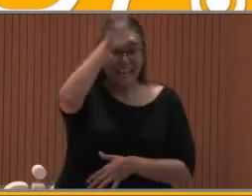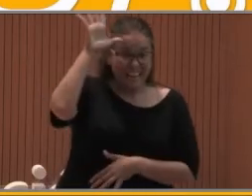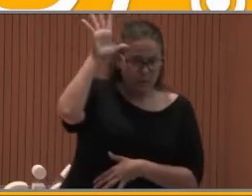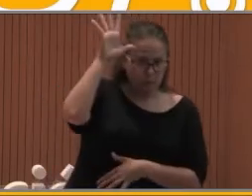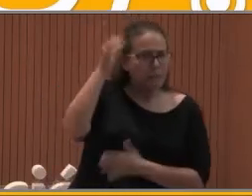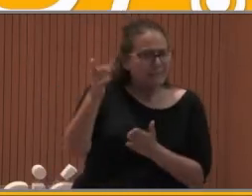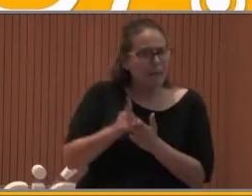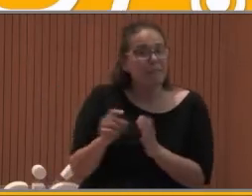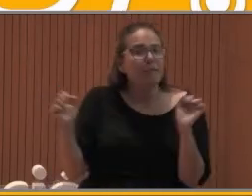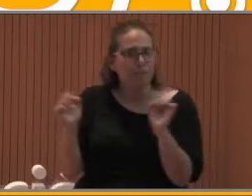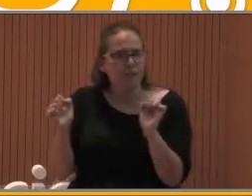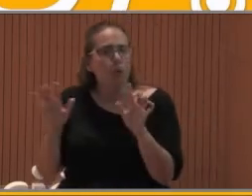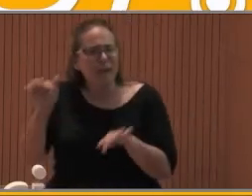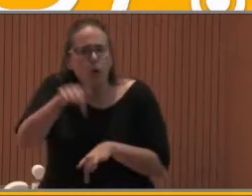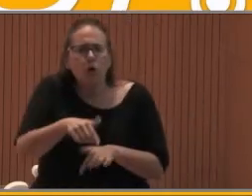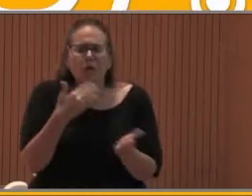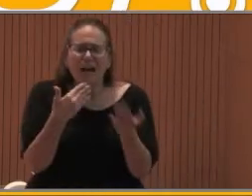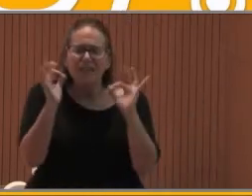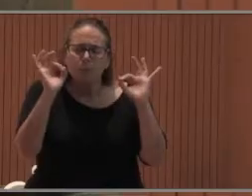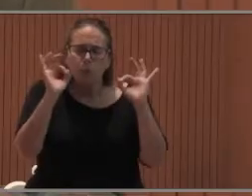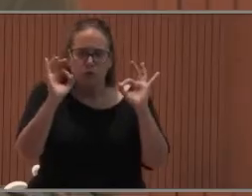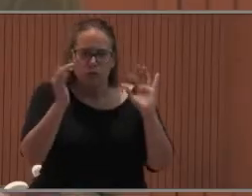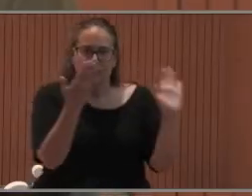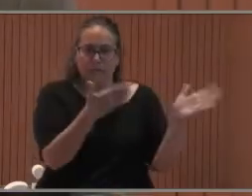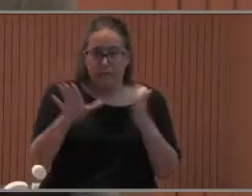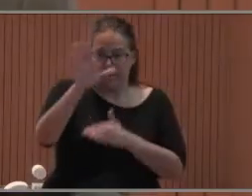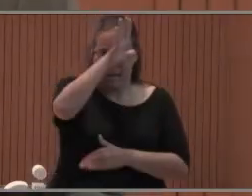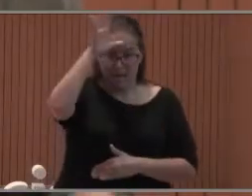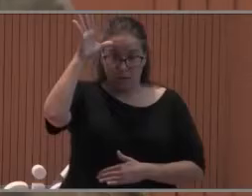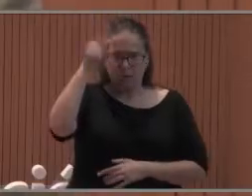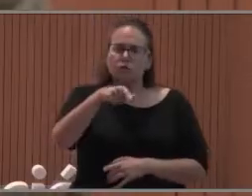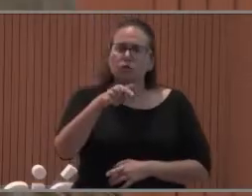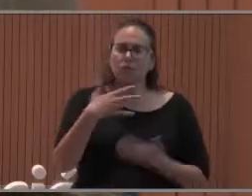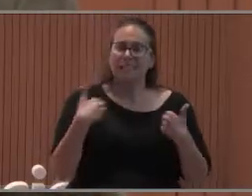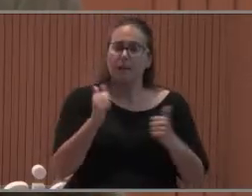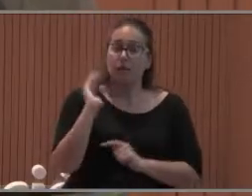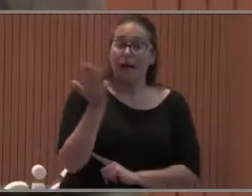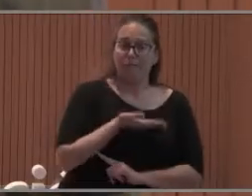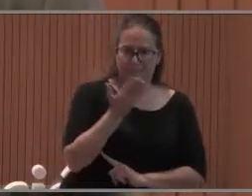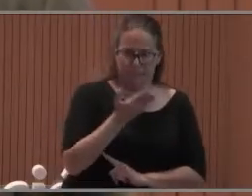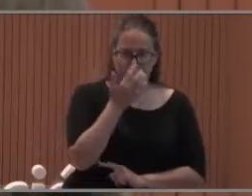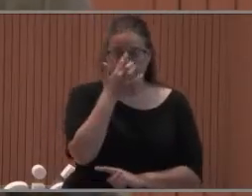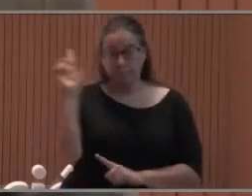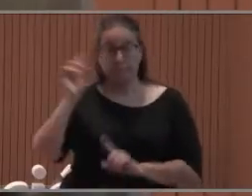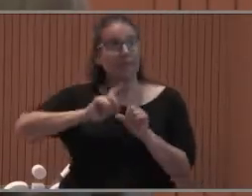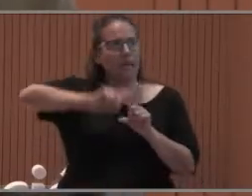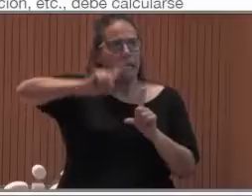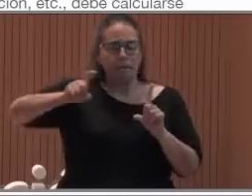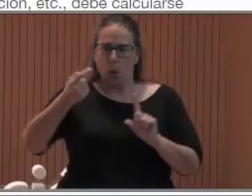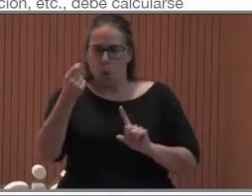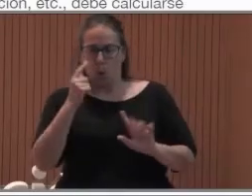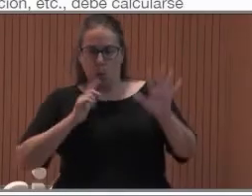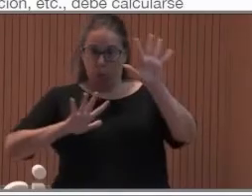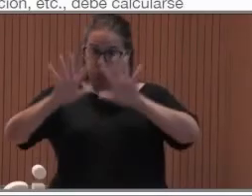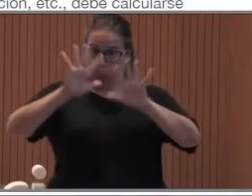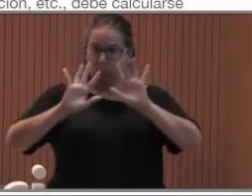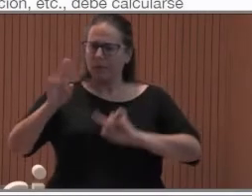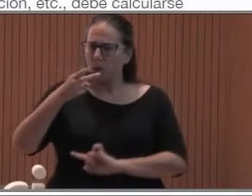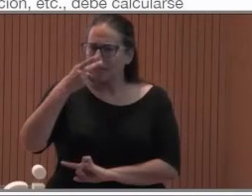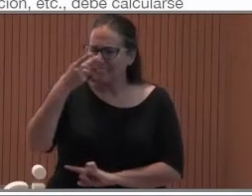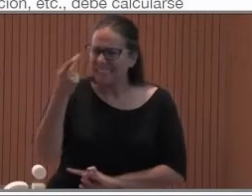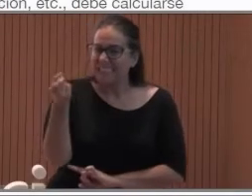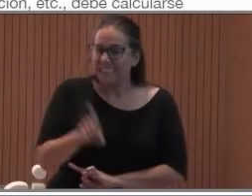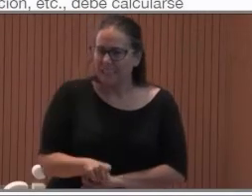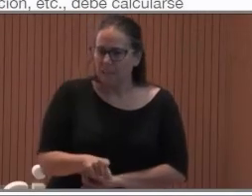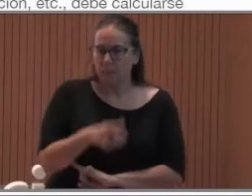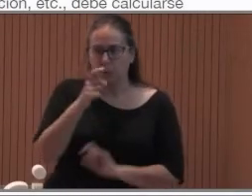tema, tienen un impacto negativo en salud. Fijaos, esta gráfica es un poco complicada, pero es muy interesante porque es